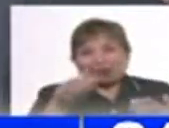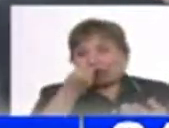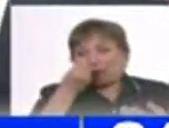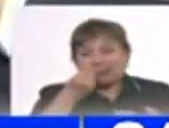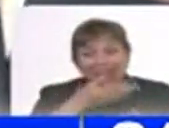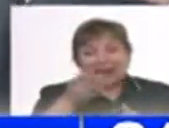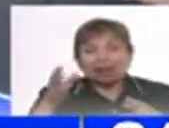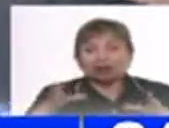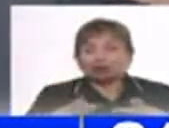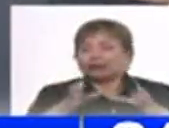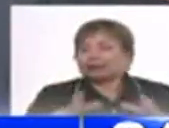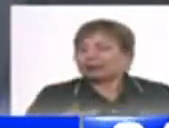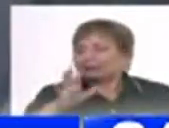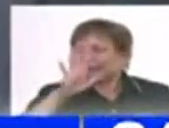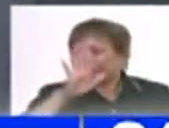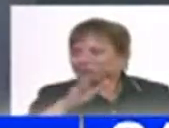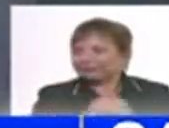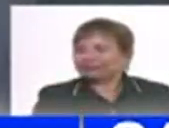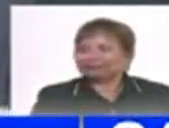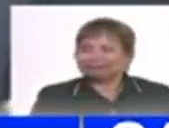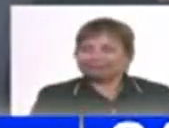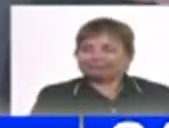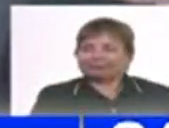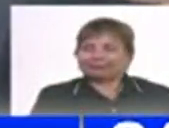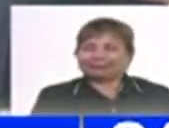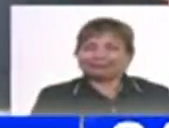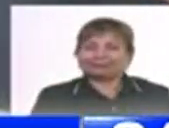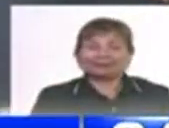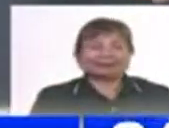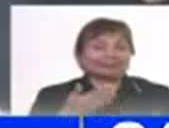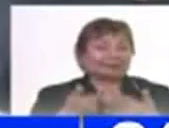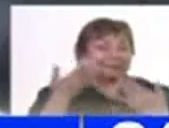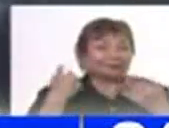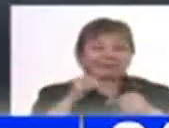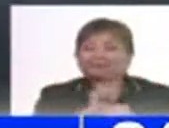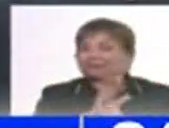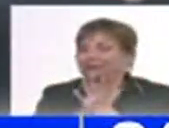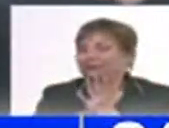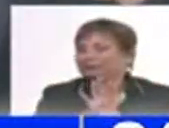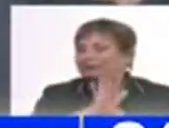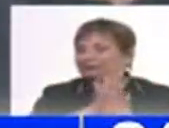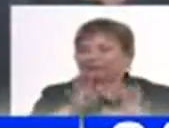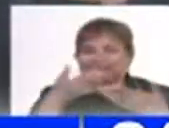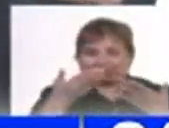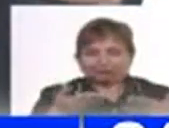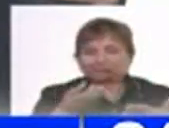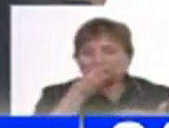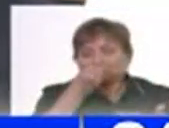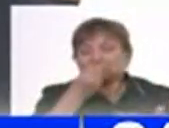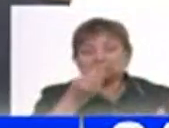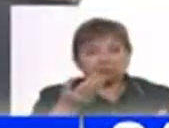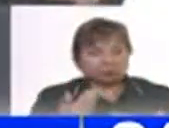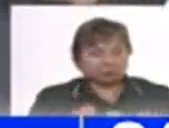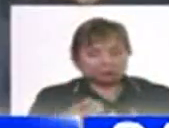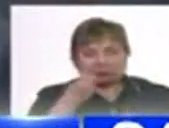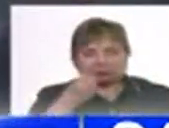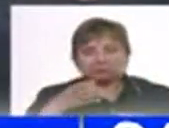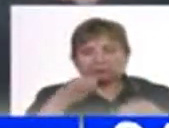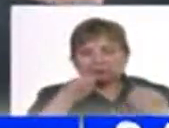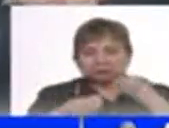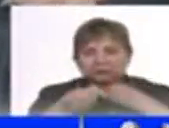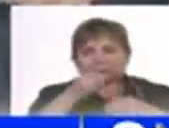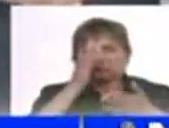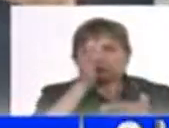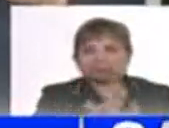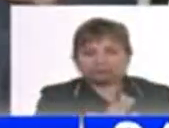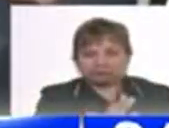que, a ver, fíjese, antes de la pandemia ya se daba un buffet en el Congreso. Se